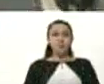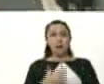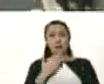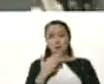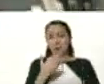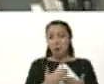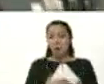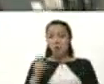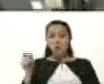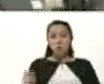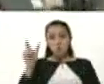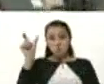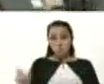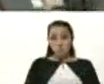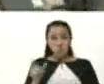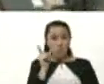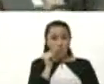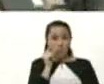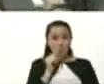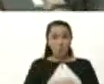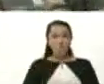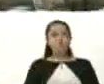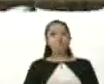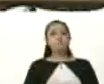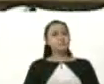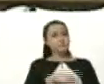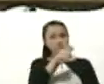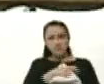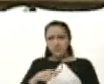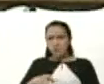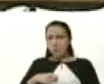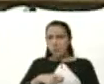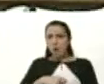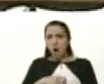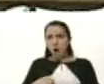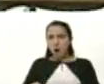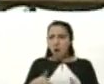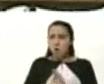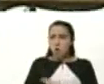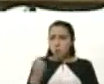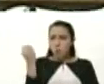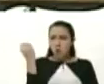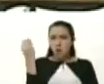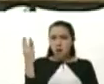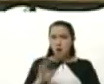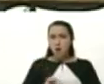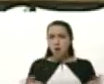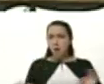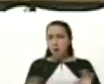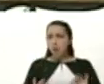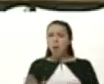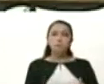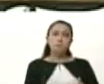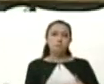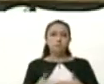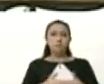Gracias, diputado. No está nadie más anotado en el derecho de palabra. Se va a cerrar el debate.